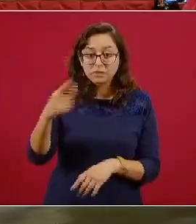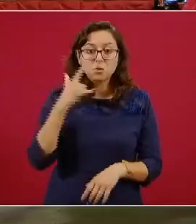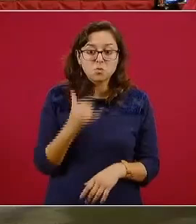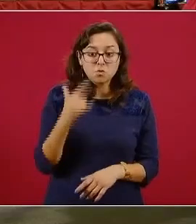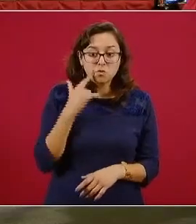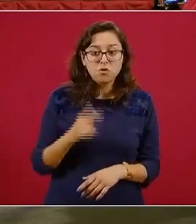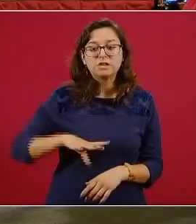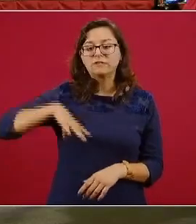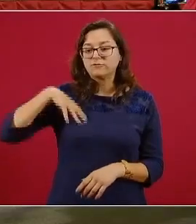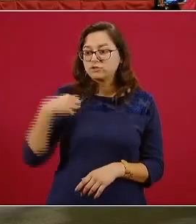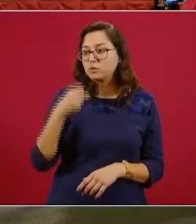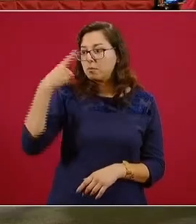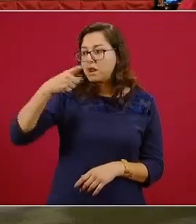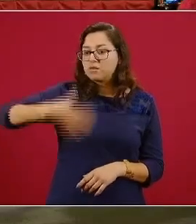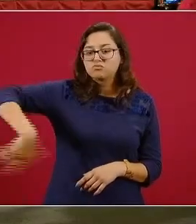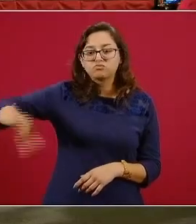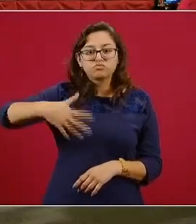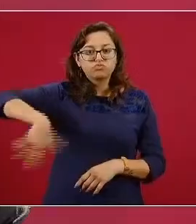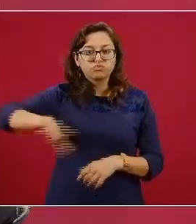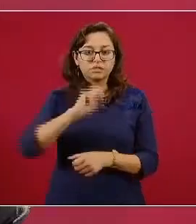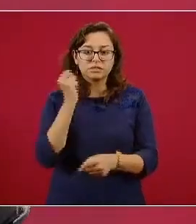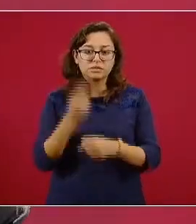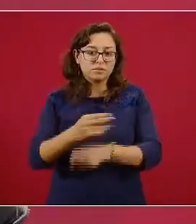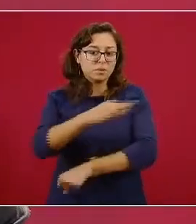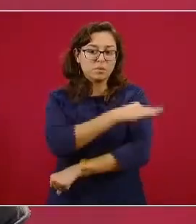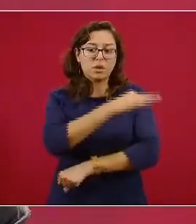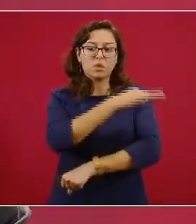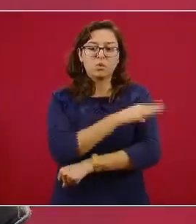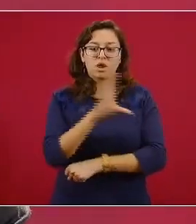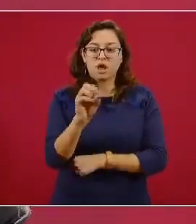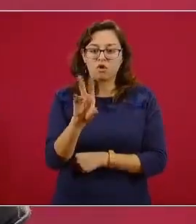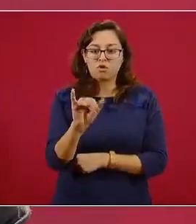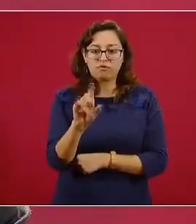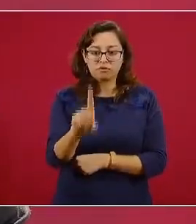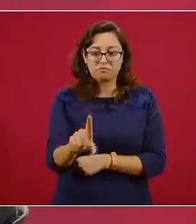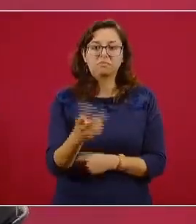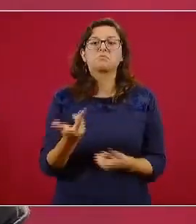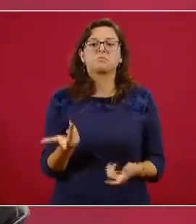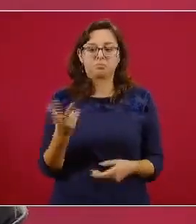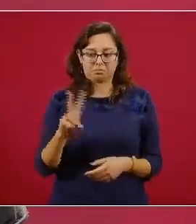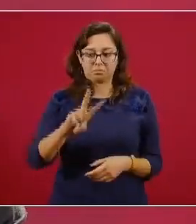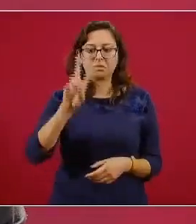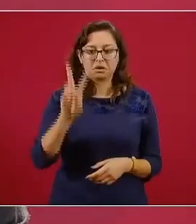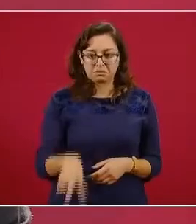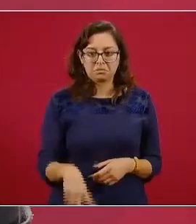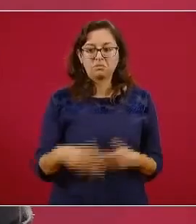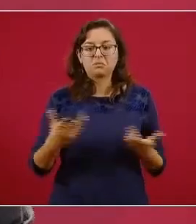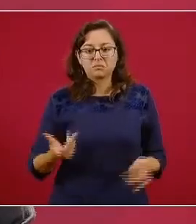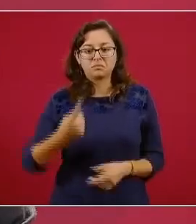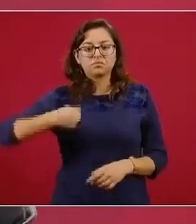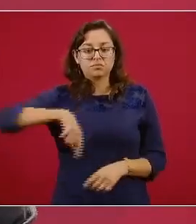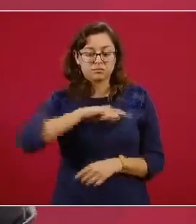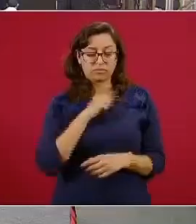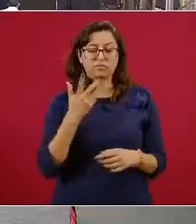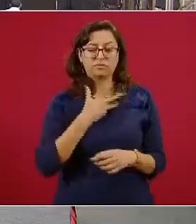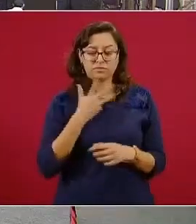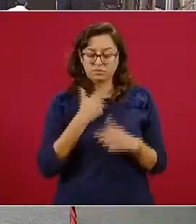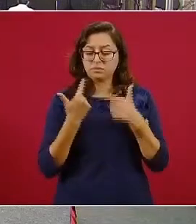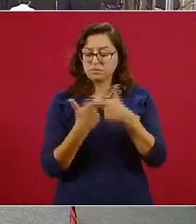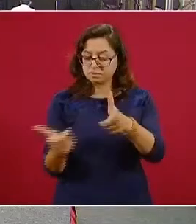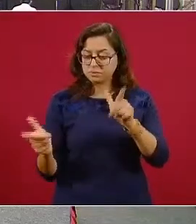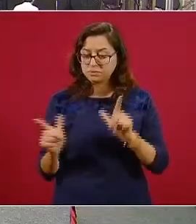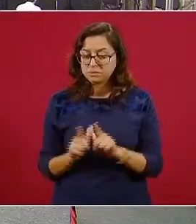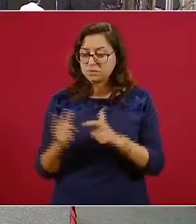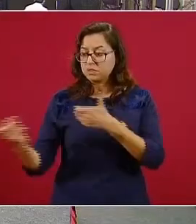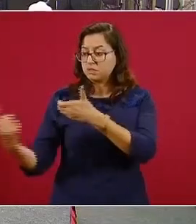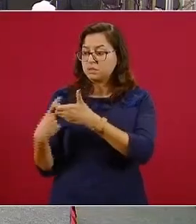acceso temprano a las vacunas COVID en el mundo, efectivamente, comentamos, tenemos un grupo integrado